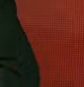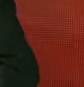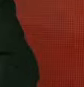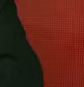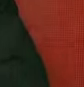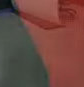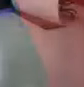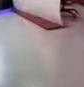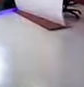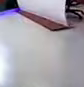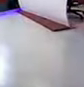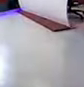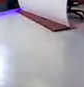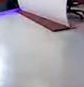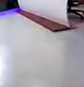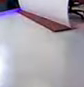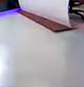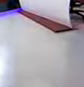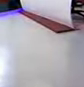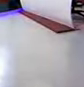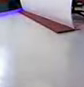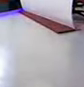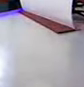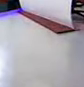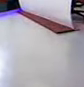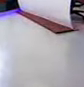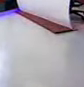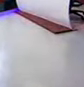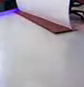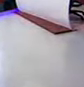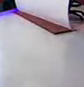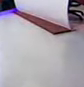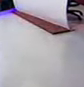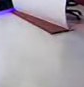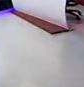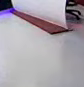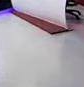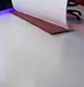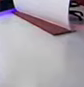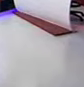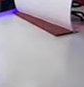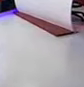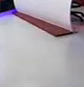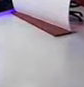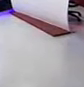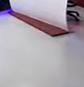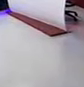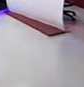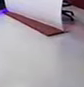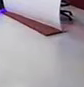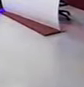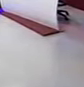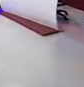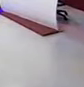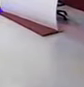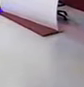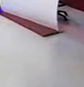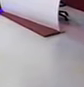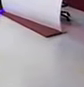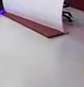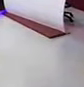economía, escuchando las propuestas de los candidatos a la presidencia de la República, aquí desde el diario El Comercio, a través de